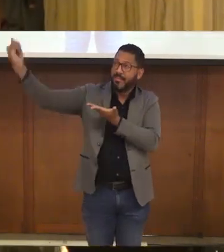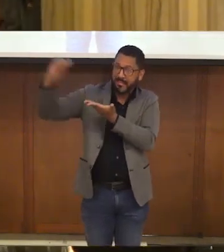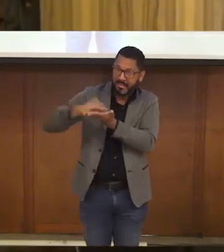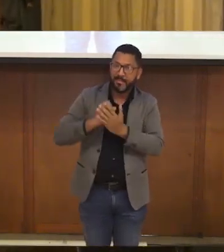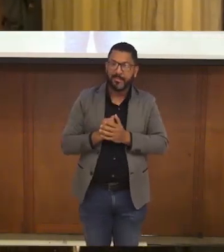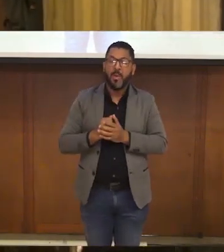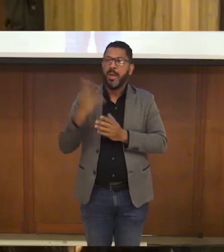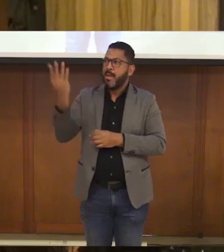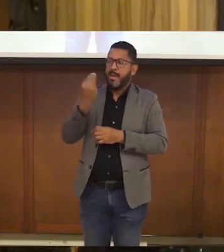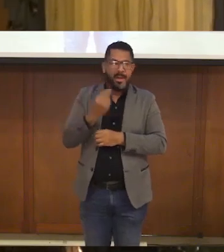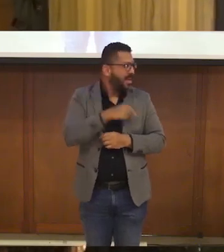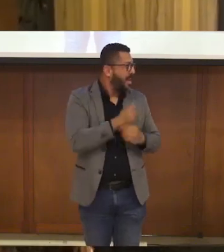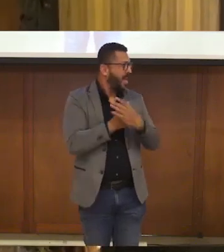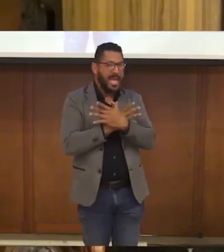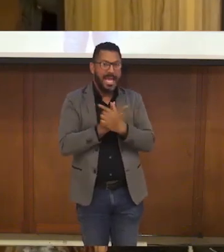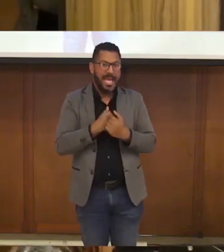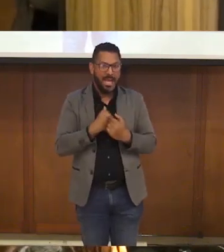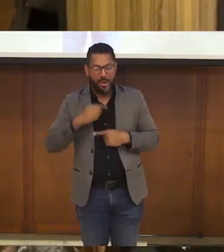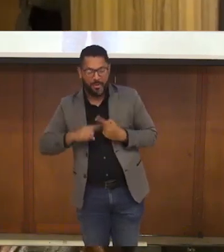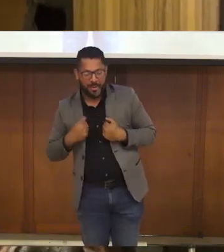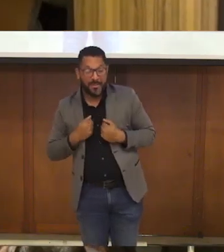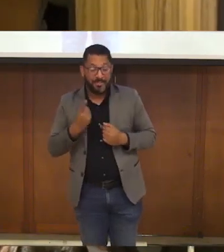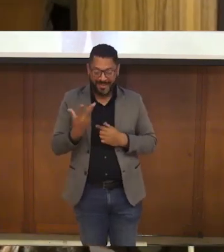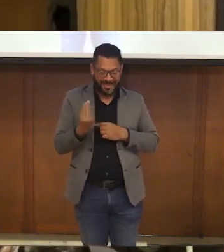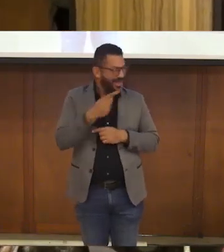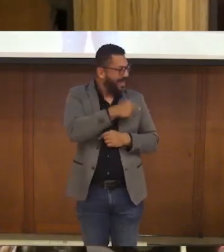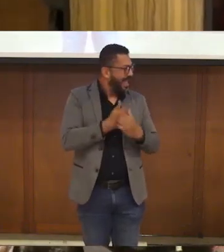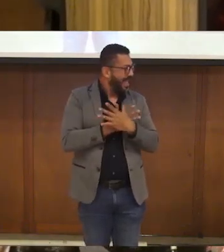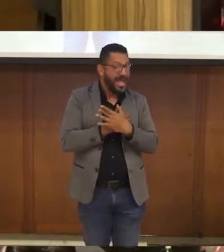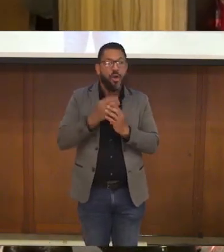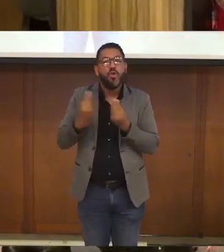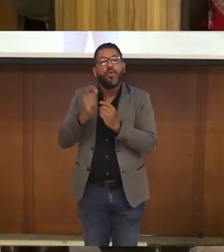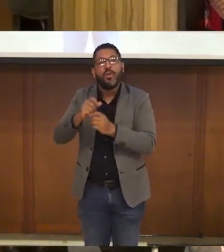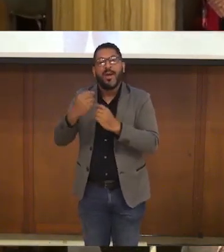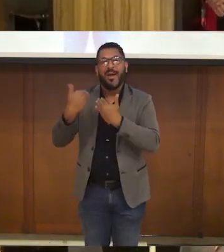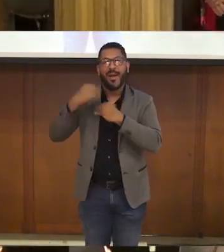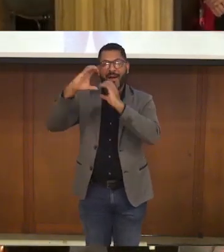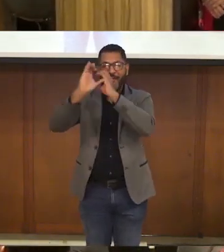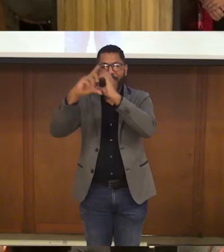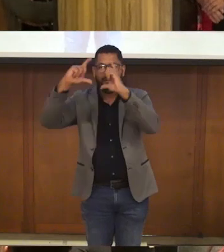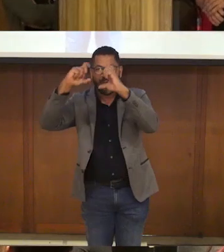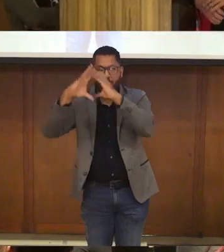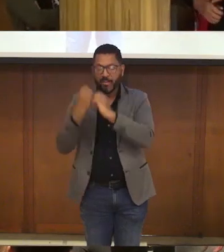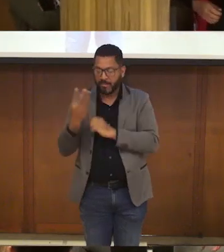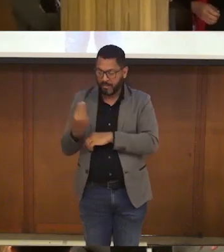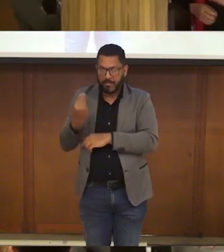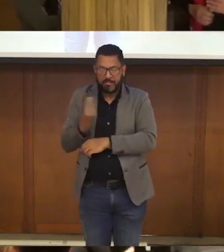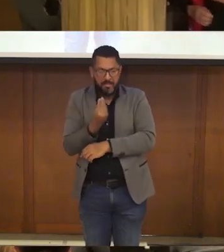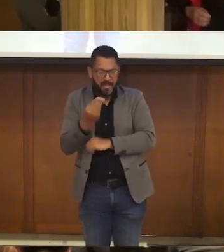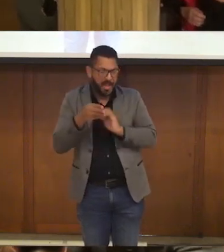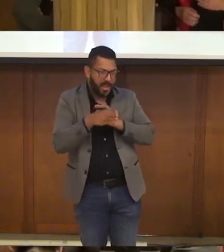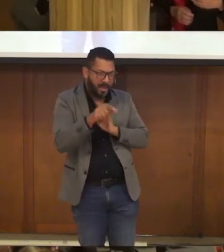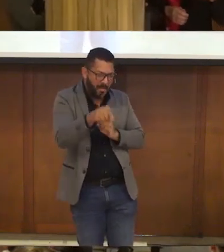dificultad. Y empezamos a recorrer ella, bueno, yo no pude ir, pero ella con un equipo de fotógrafos de allá, a